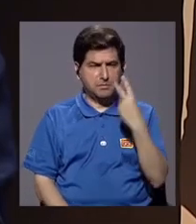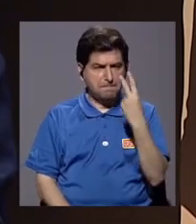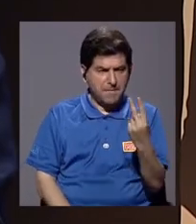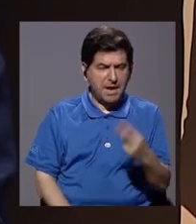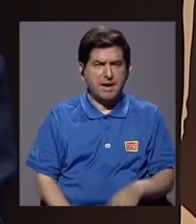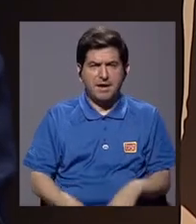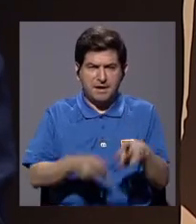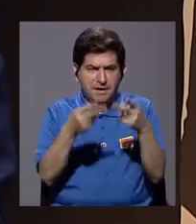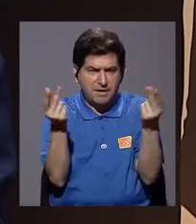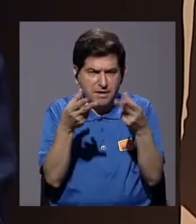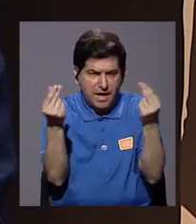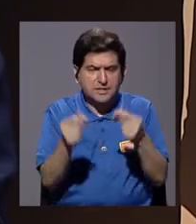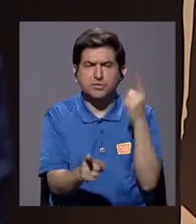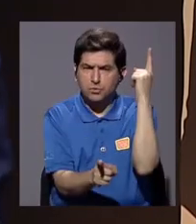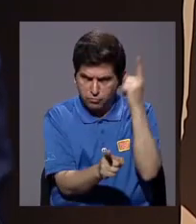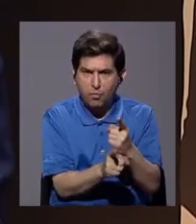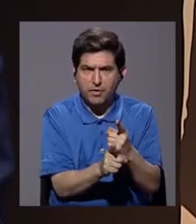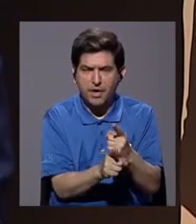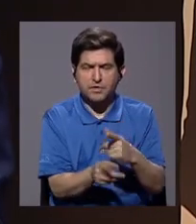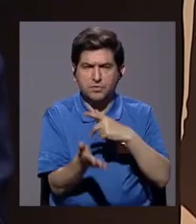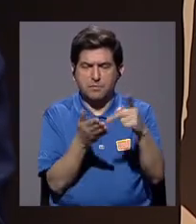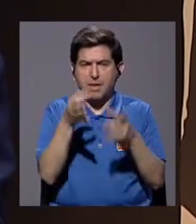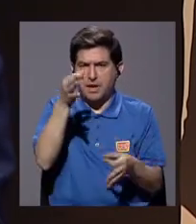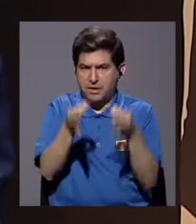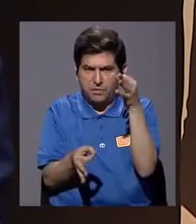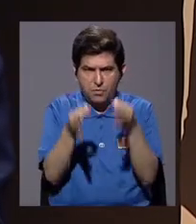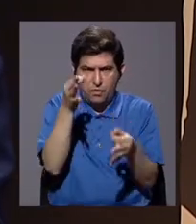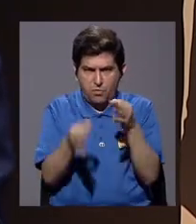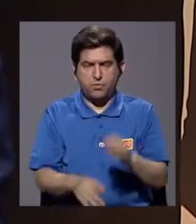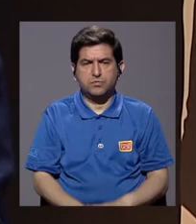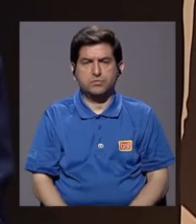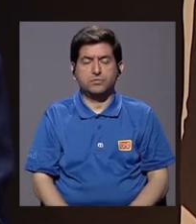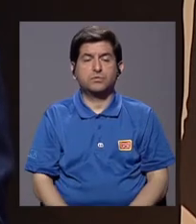esos costos sean los razonables para darle una tarifa justa